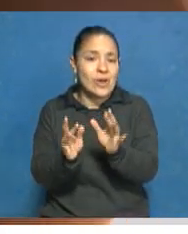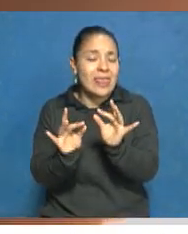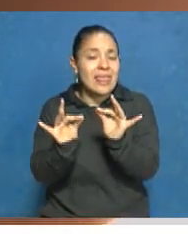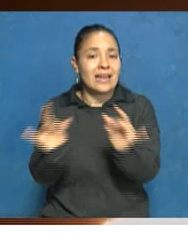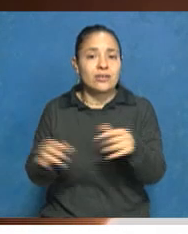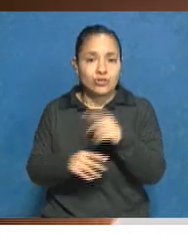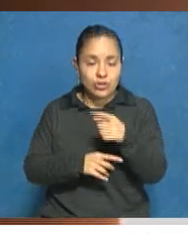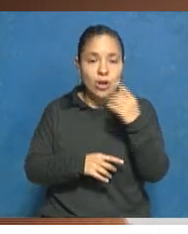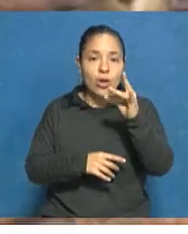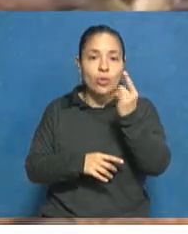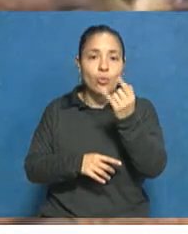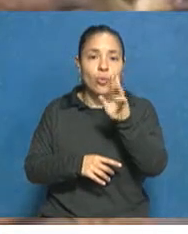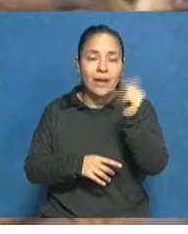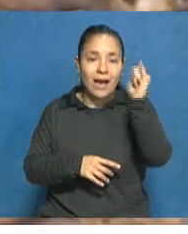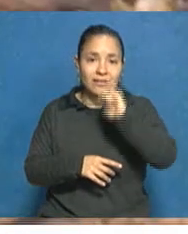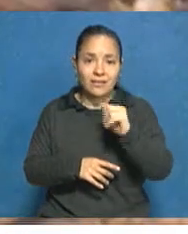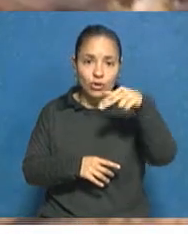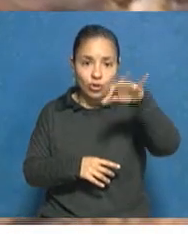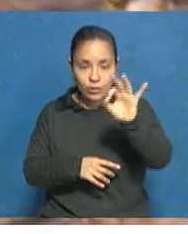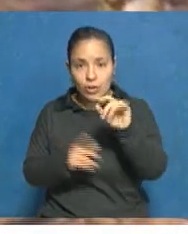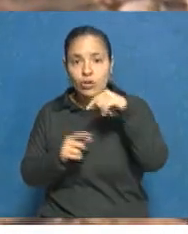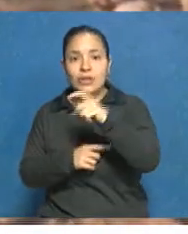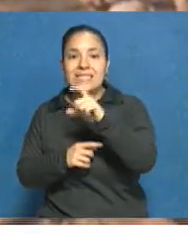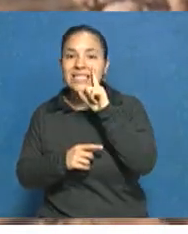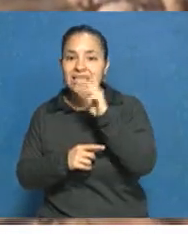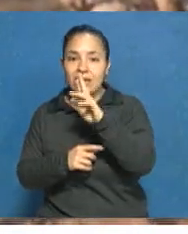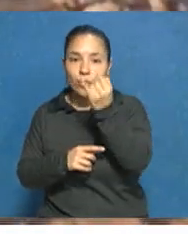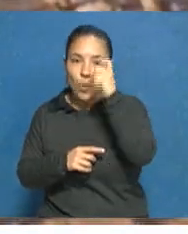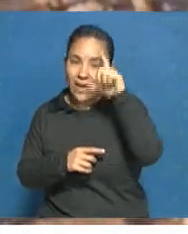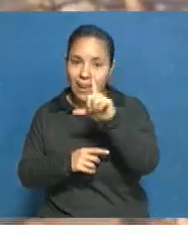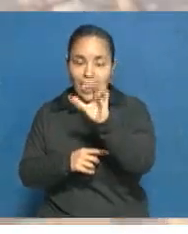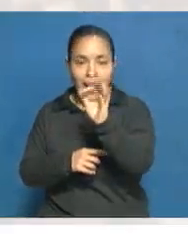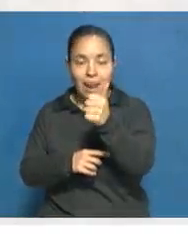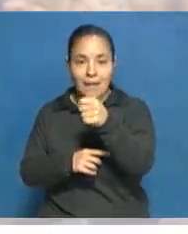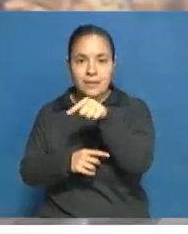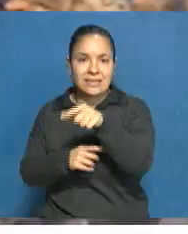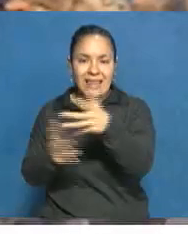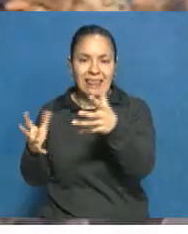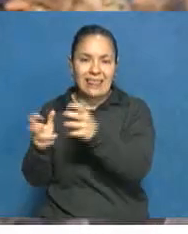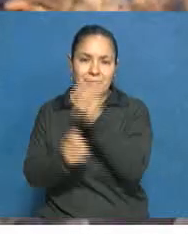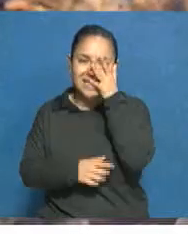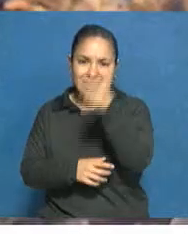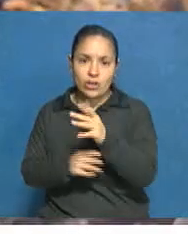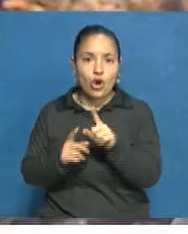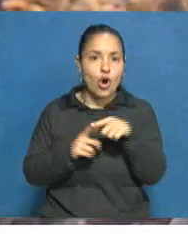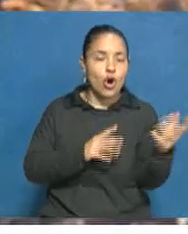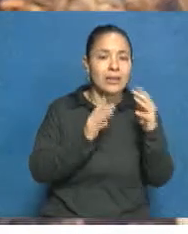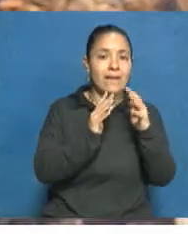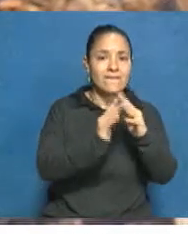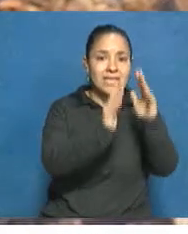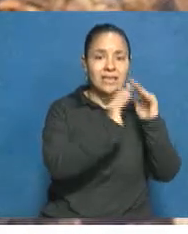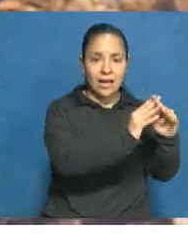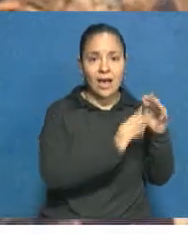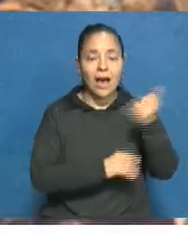durazno de trasportes y ciruela en la ciruela tengo muchísimo daño pero muchísimo tenemos otra finca que tenemos pero y manzana que